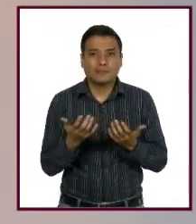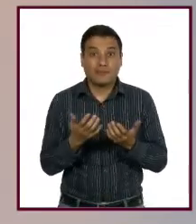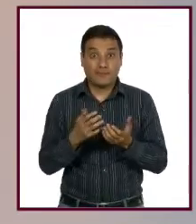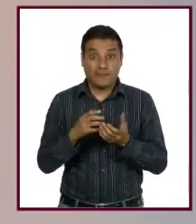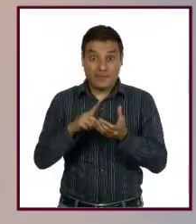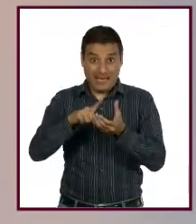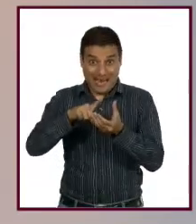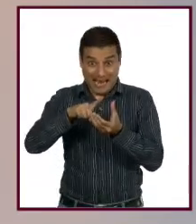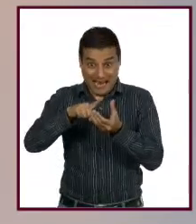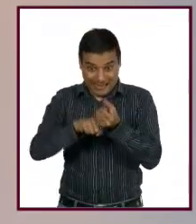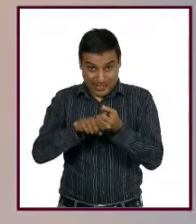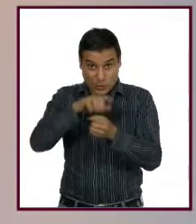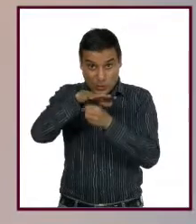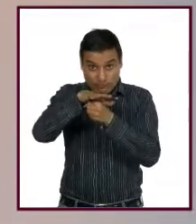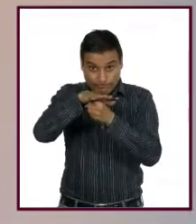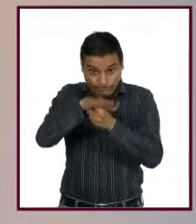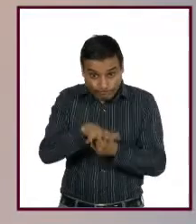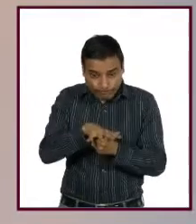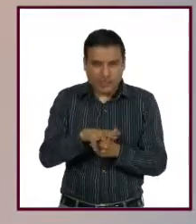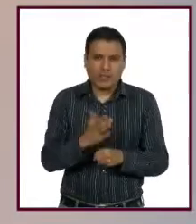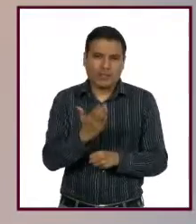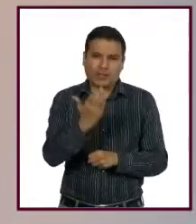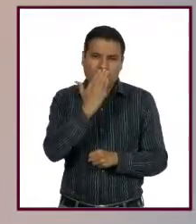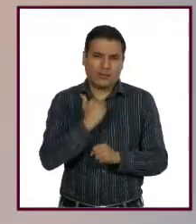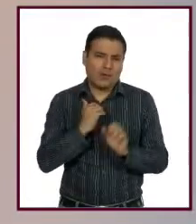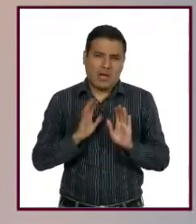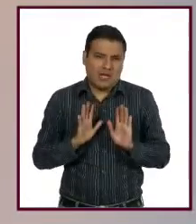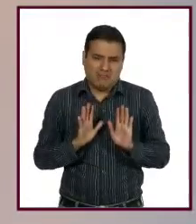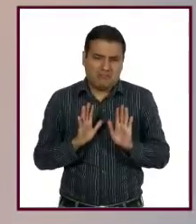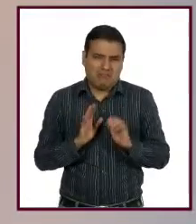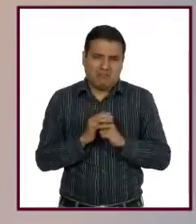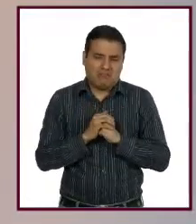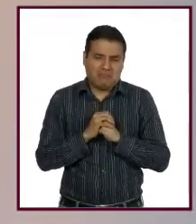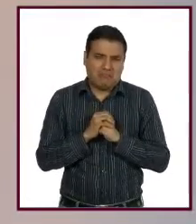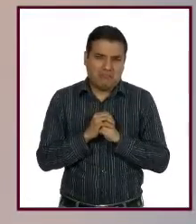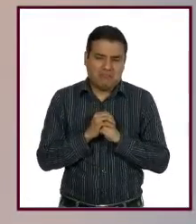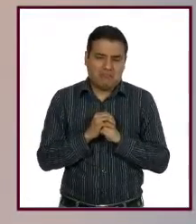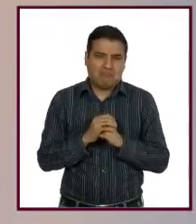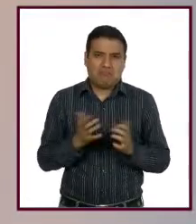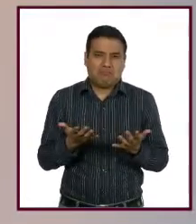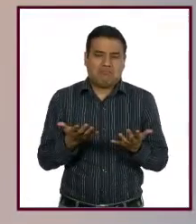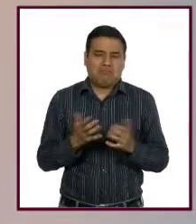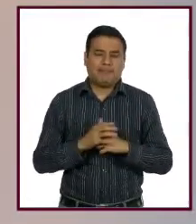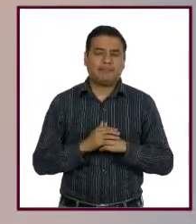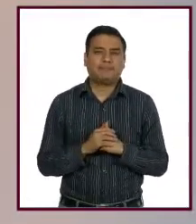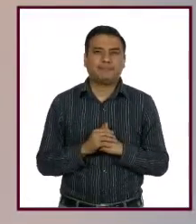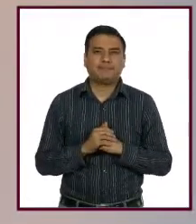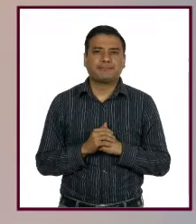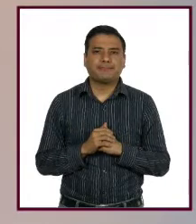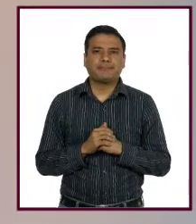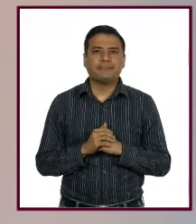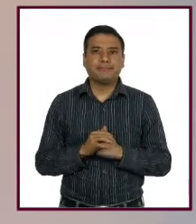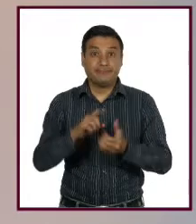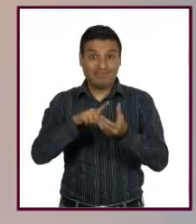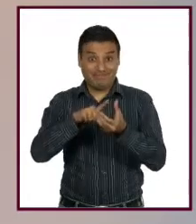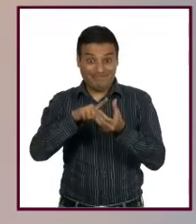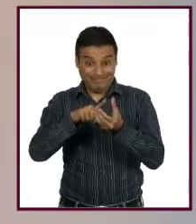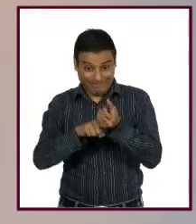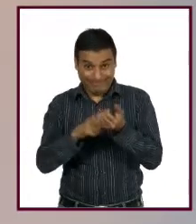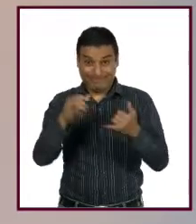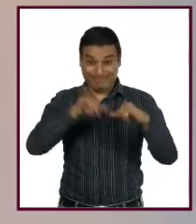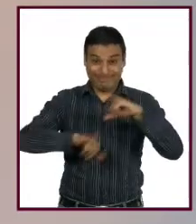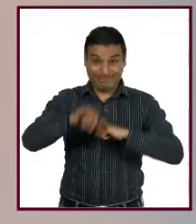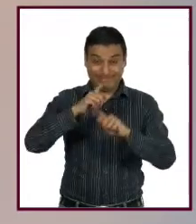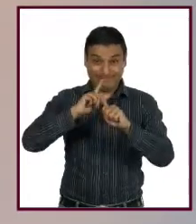al vacío y que generan esta conservación pues, del producto como tal, y